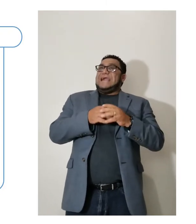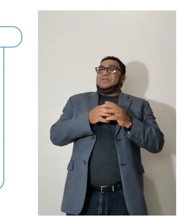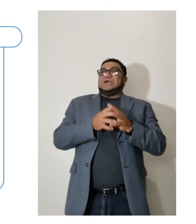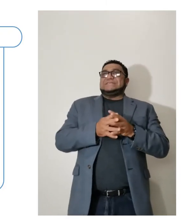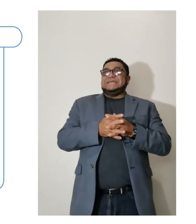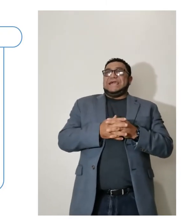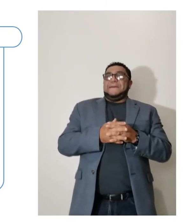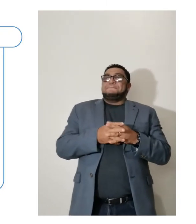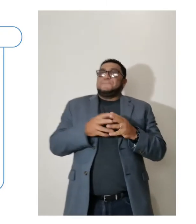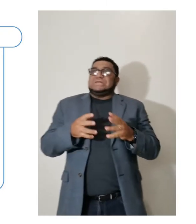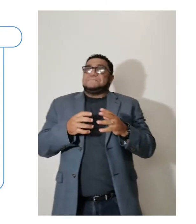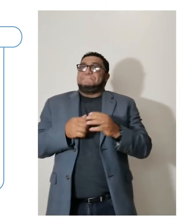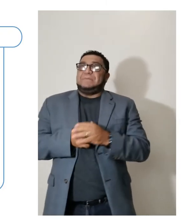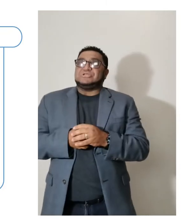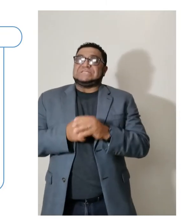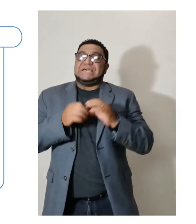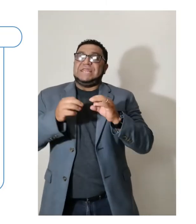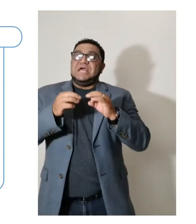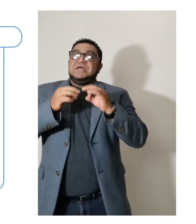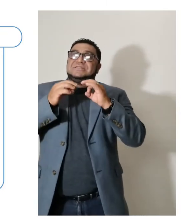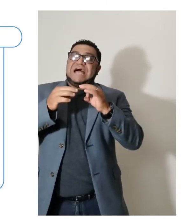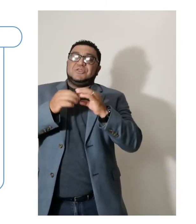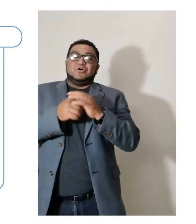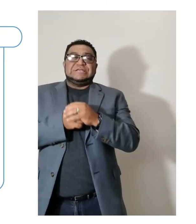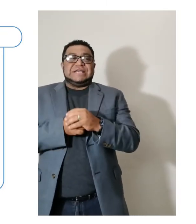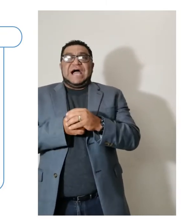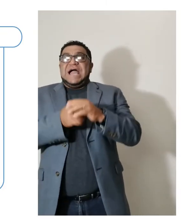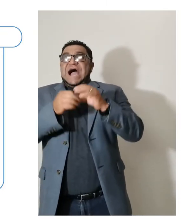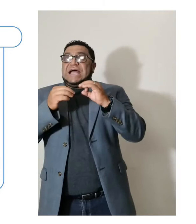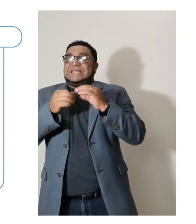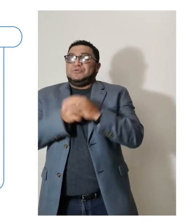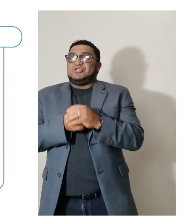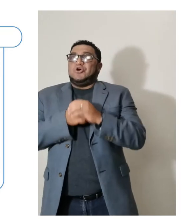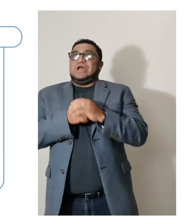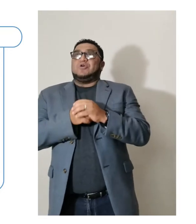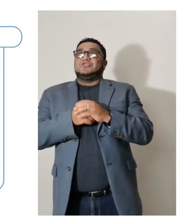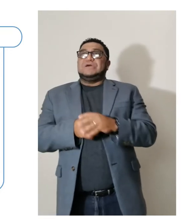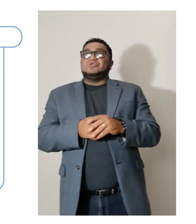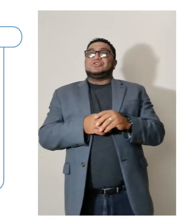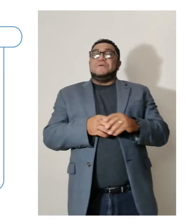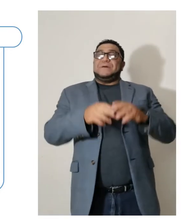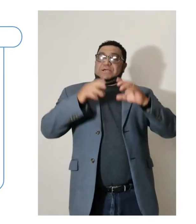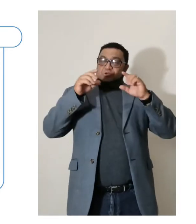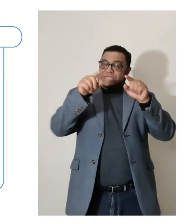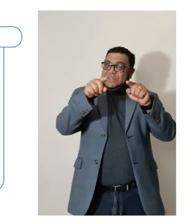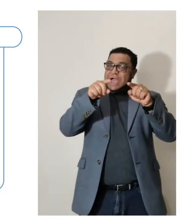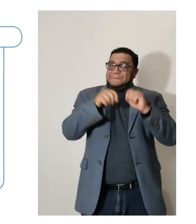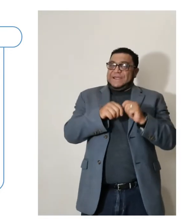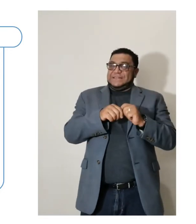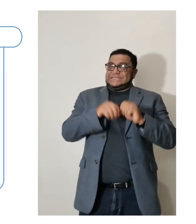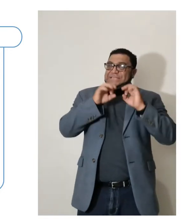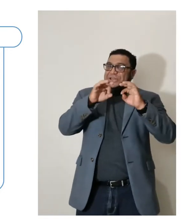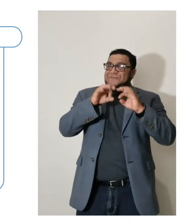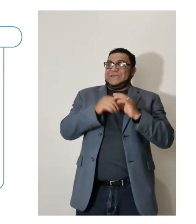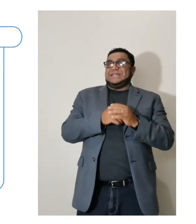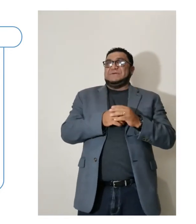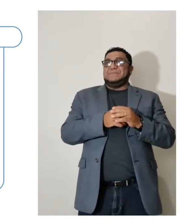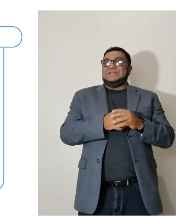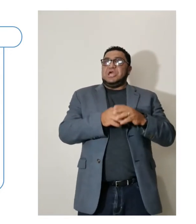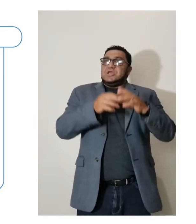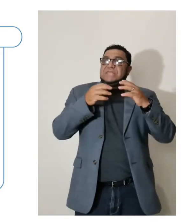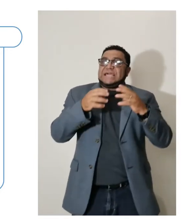qué es lo que sigue pues vamos a seguir dando esa atribución con la contribución para que usted aprenda